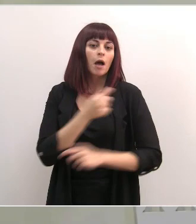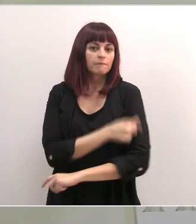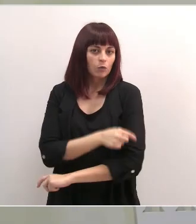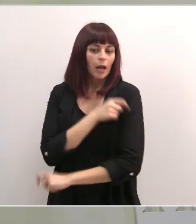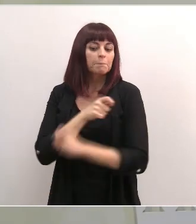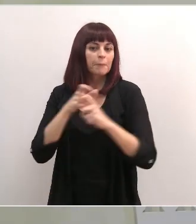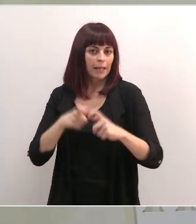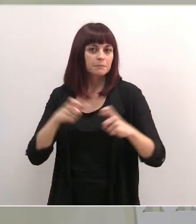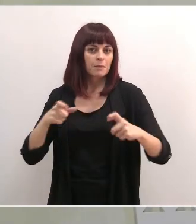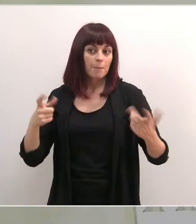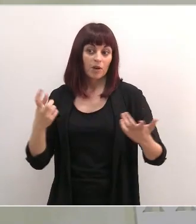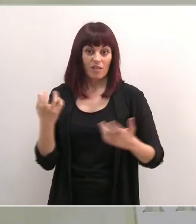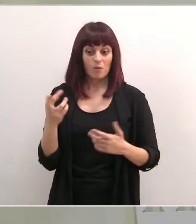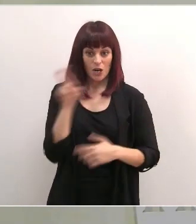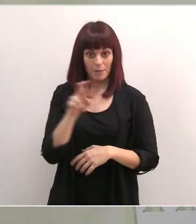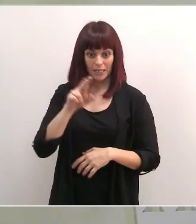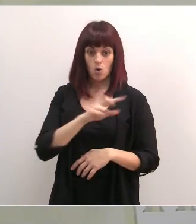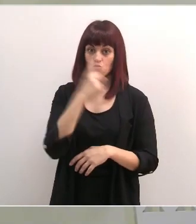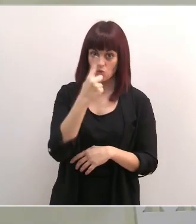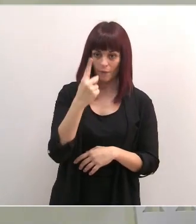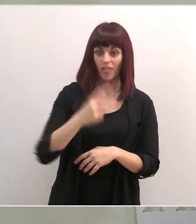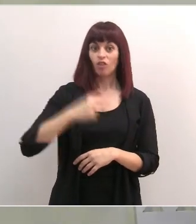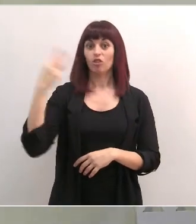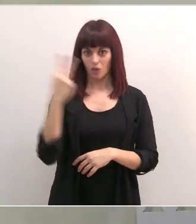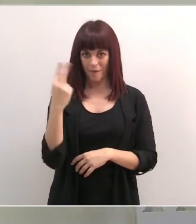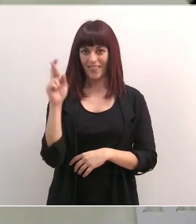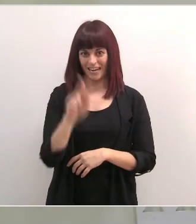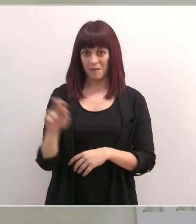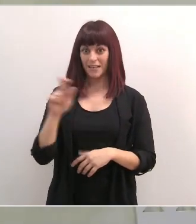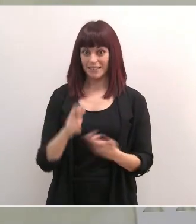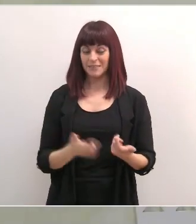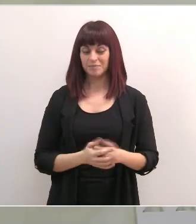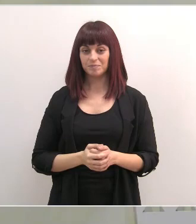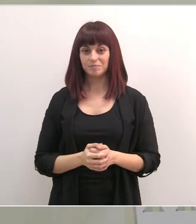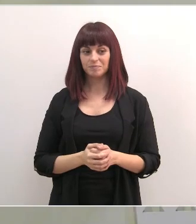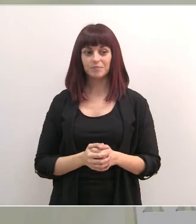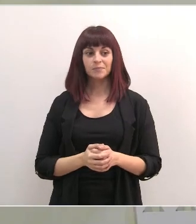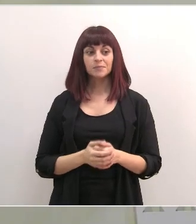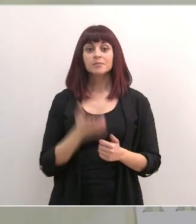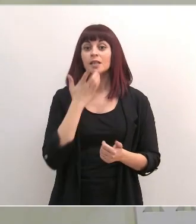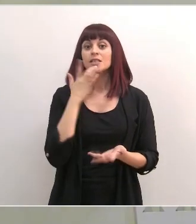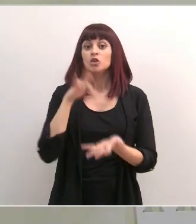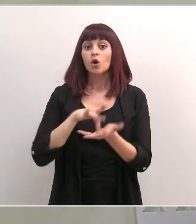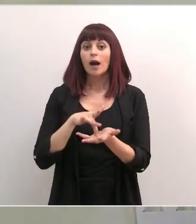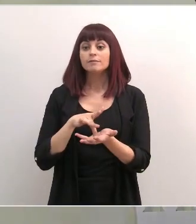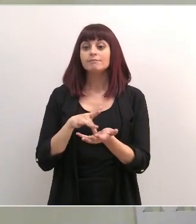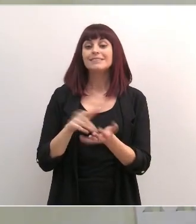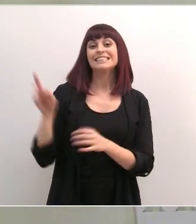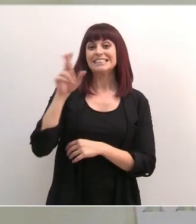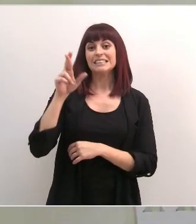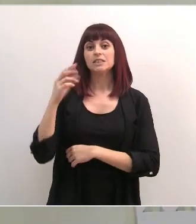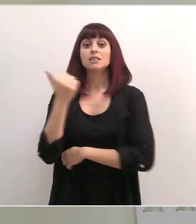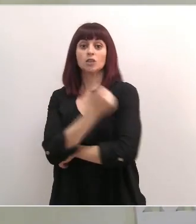hay que repetir la dosis y si siguen entrando las mismas, en definitiva, que les toca la revacunación, nada más pondremos